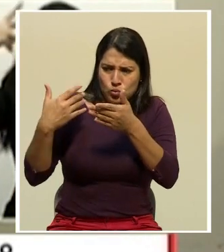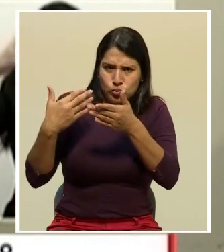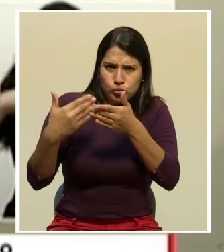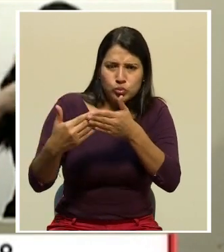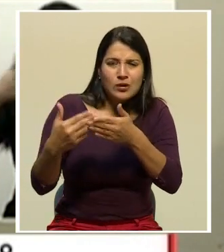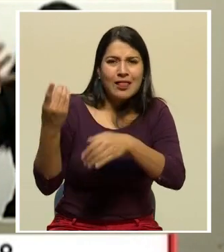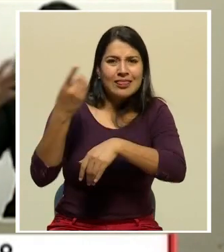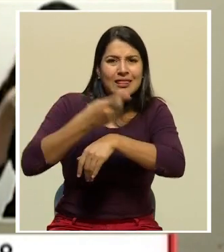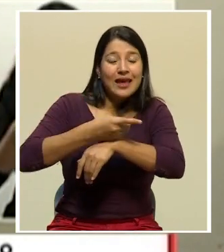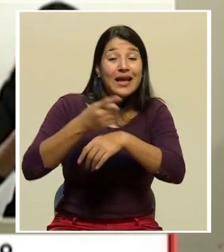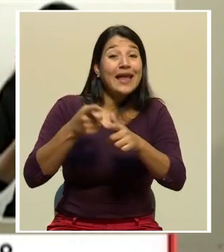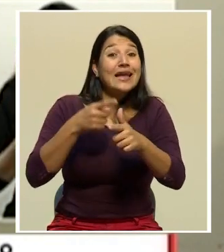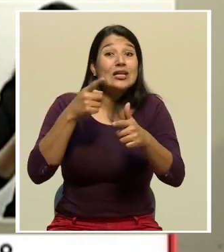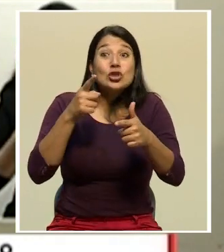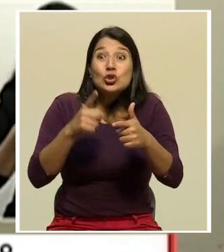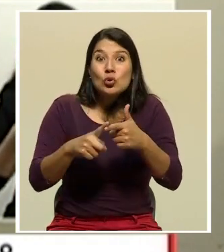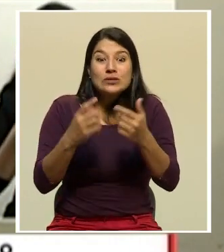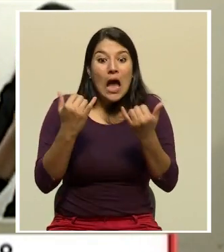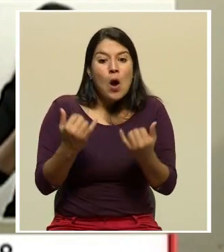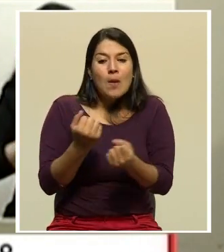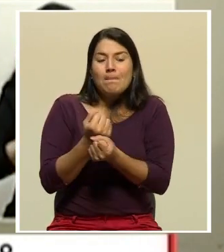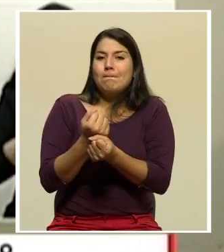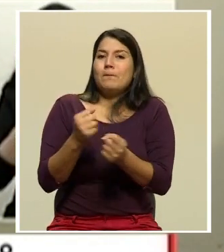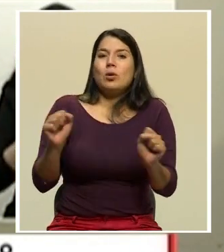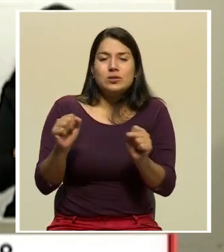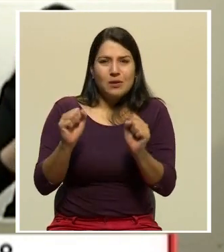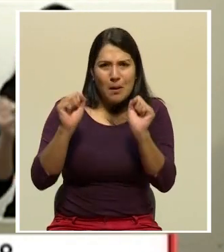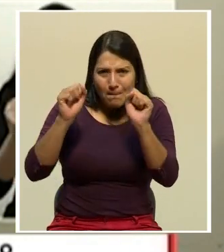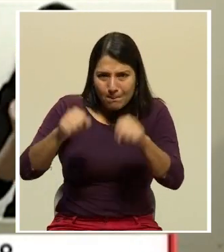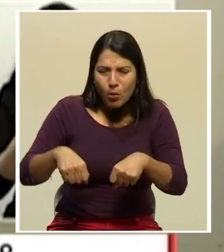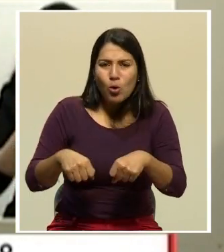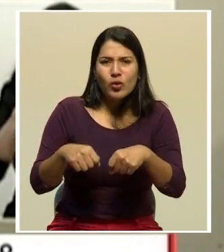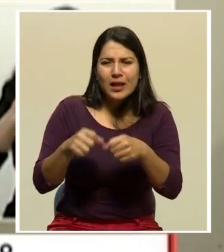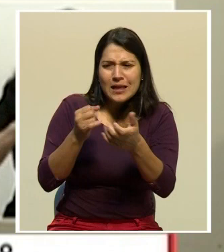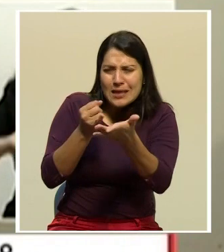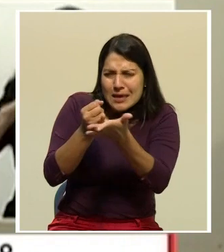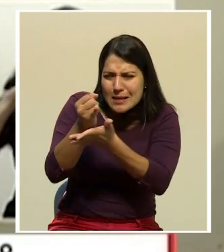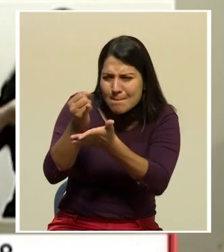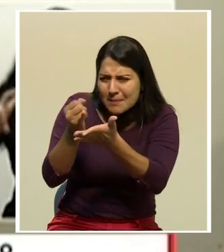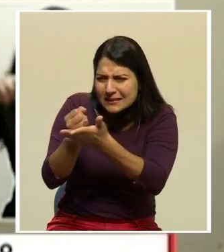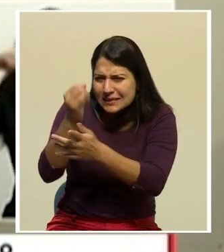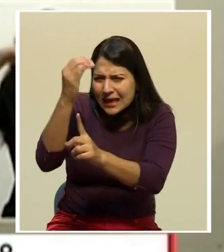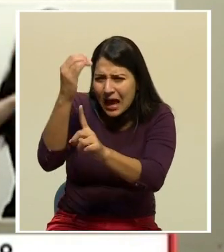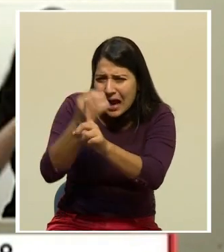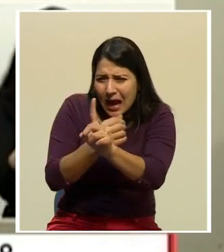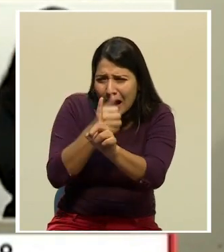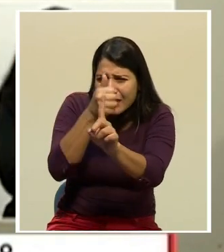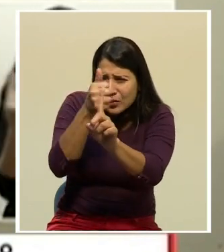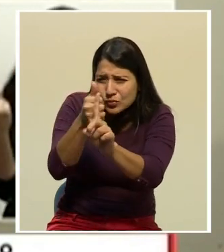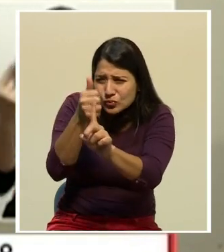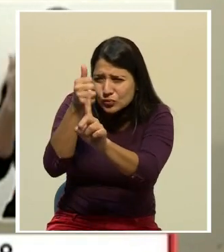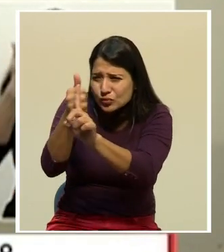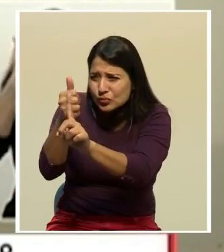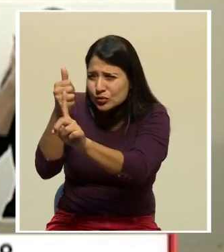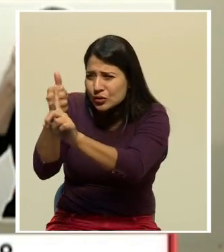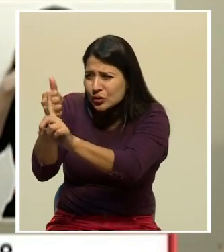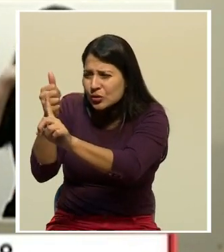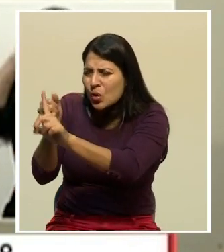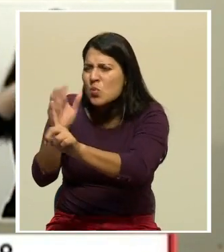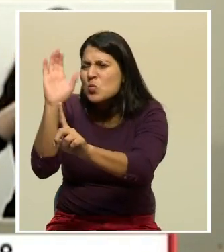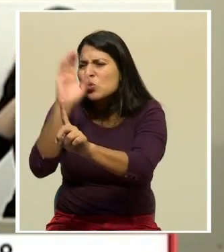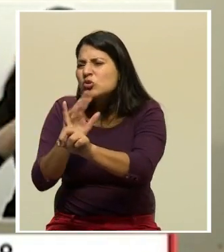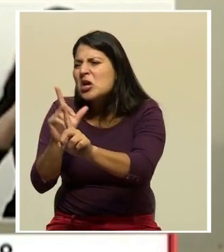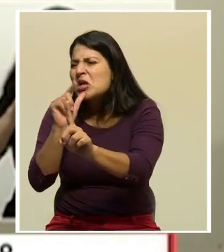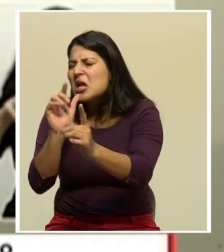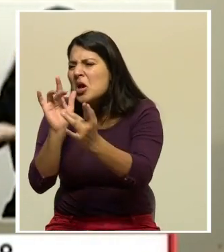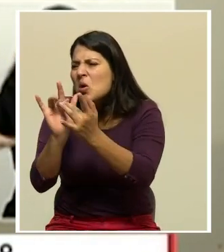una imposibilidad material de darle seguimiento total a todos los casos que se están registrando